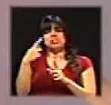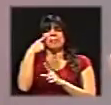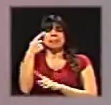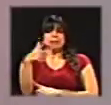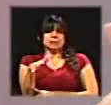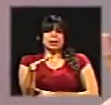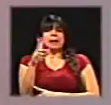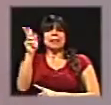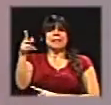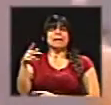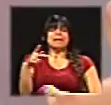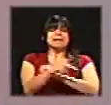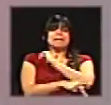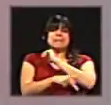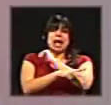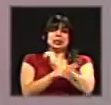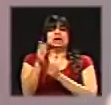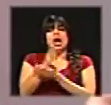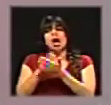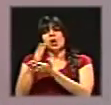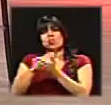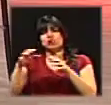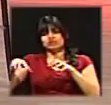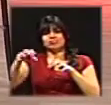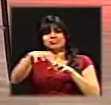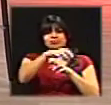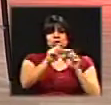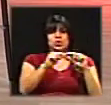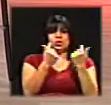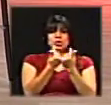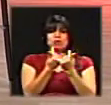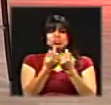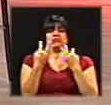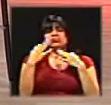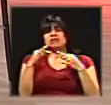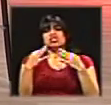que el país ha querido, o unos sectores del país han querido ignorar